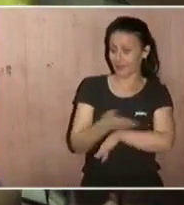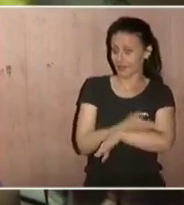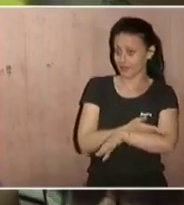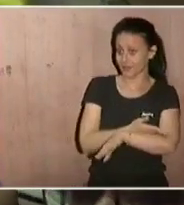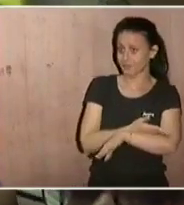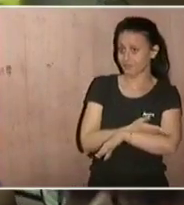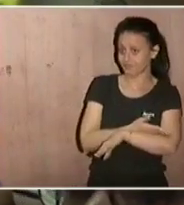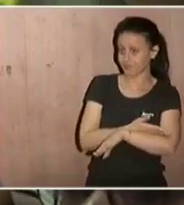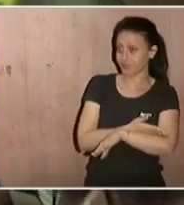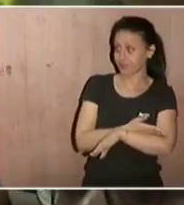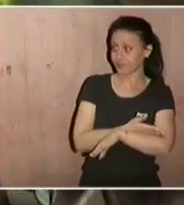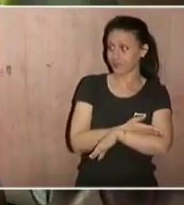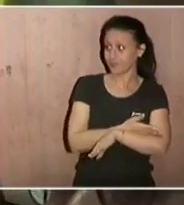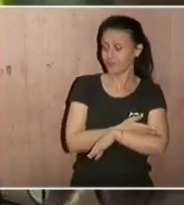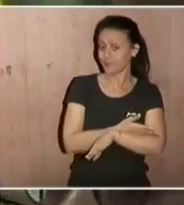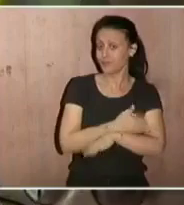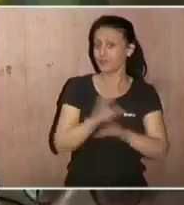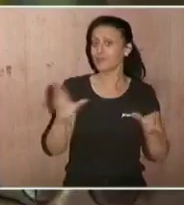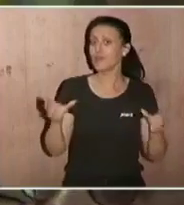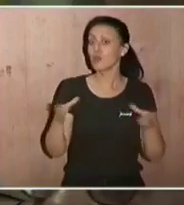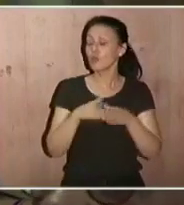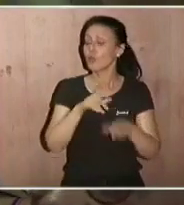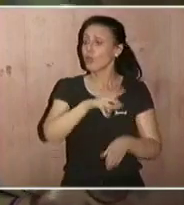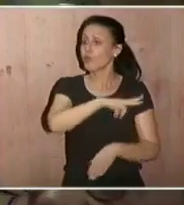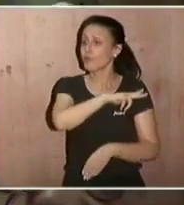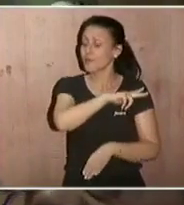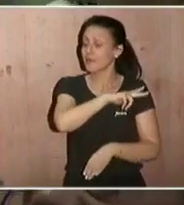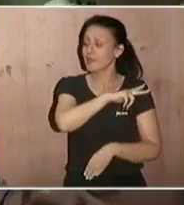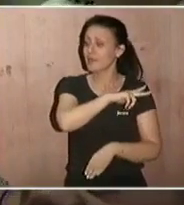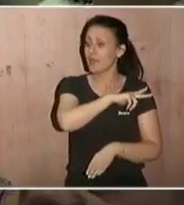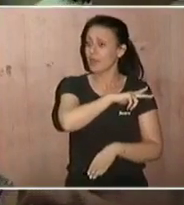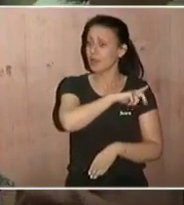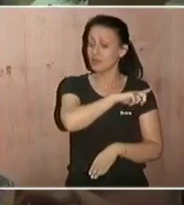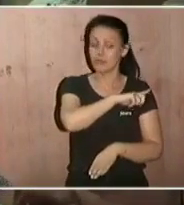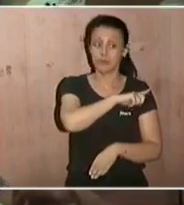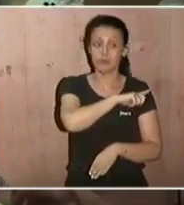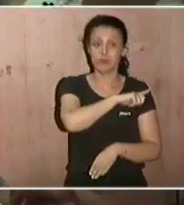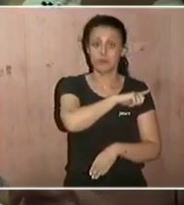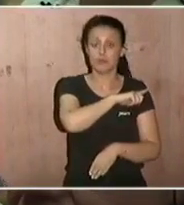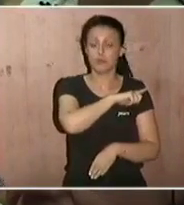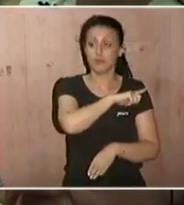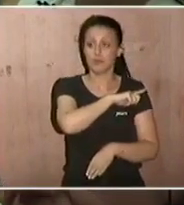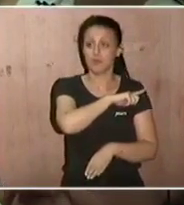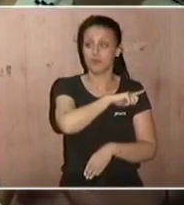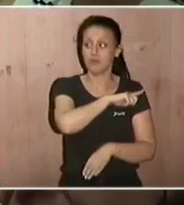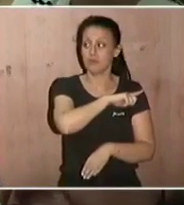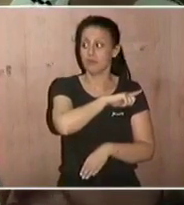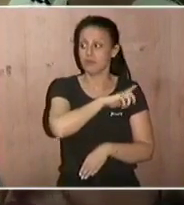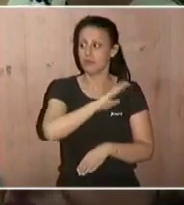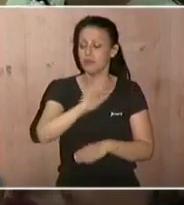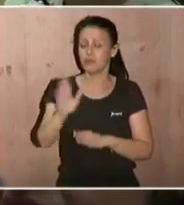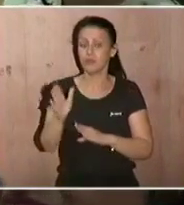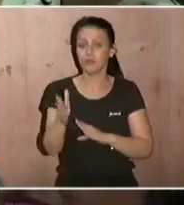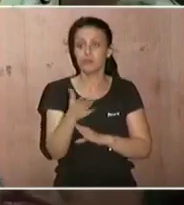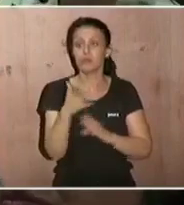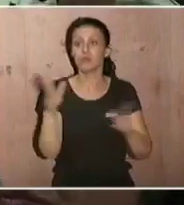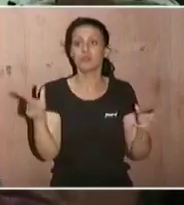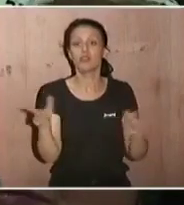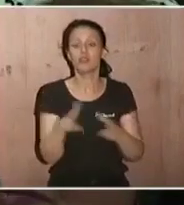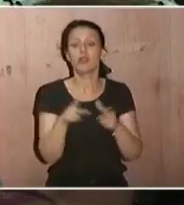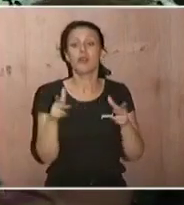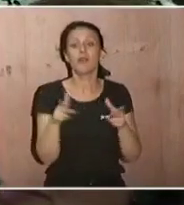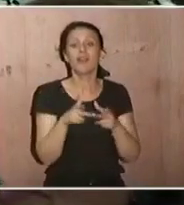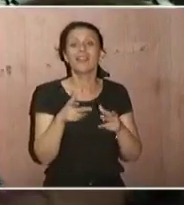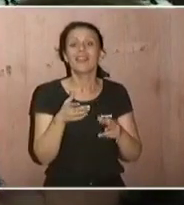pidiendo cita previa, un grupo de militares presididos por un coronel que me ofreció presidir una asociación